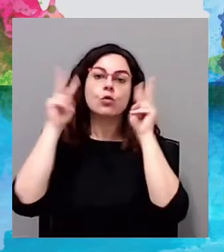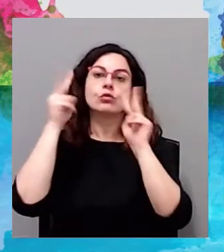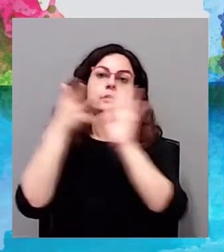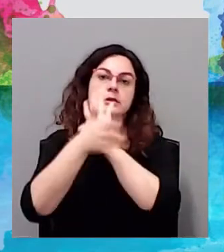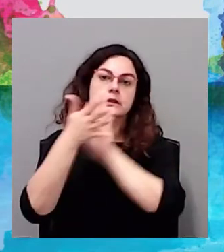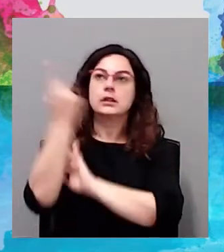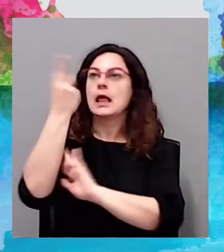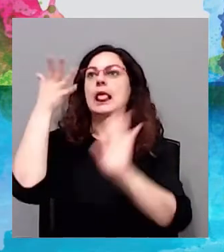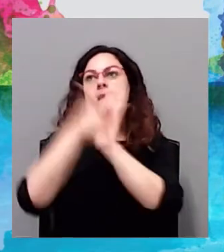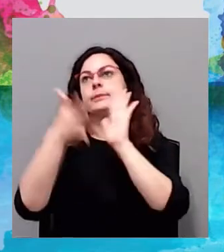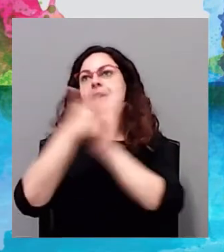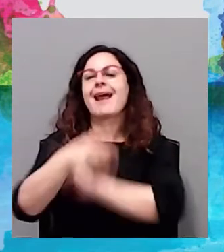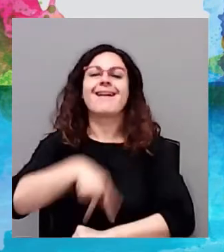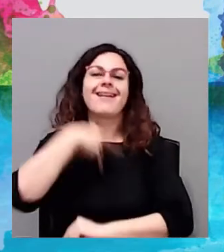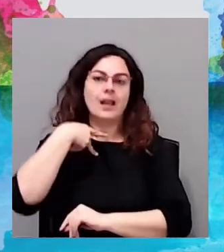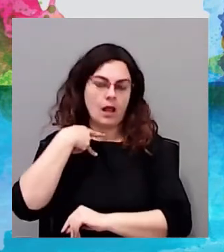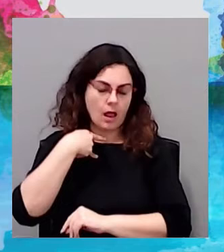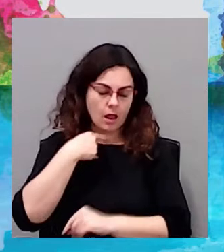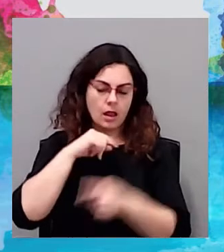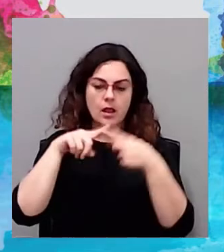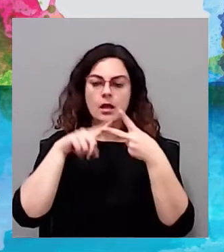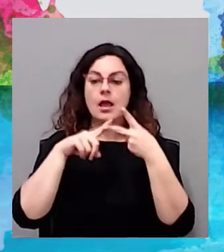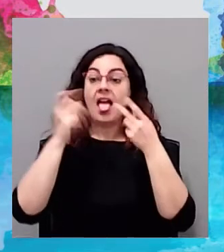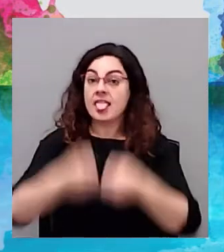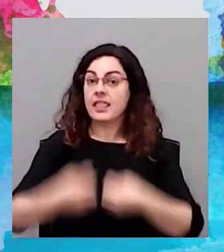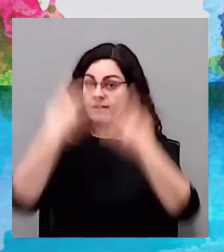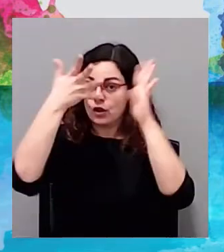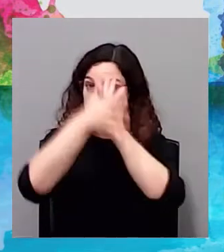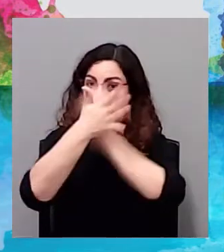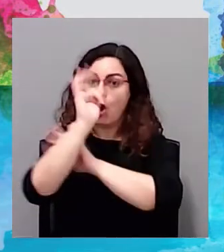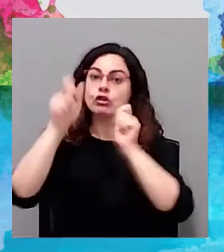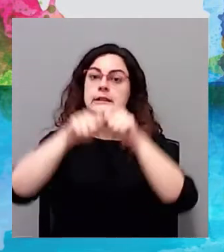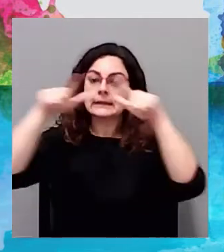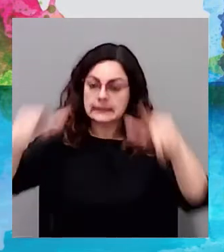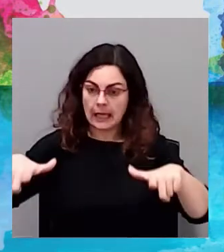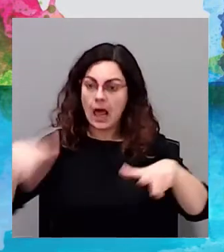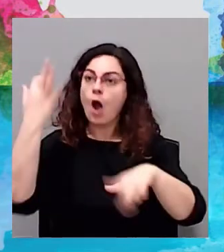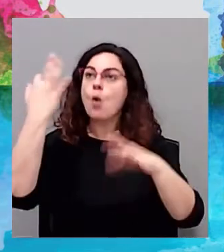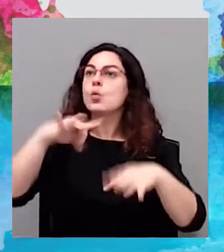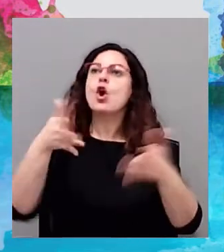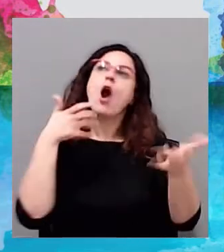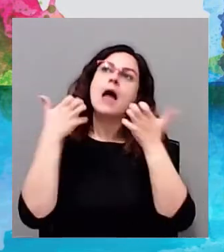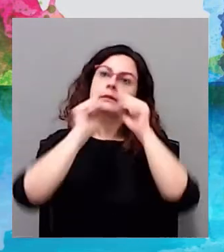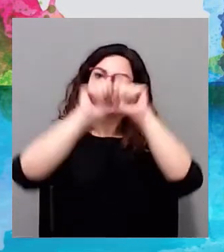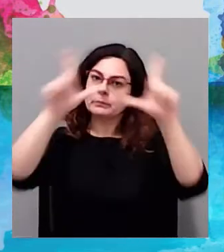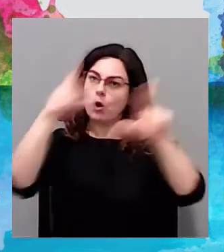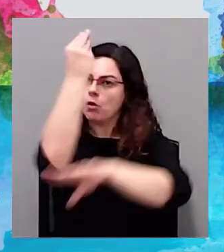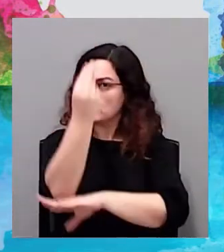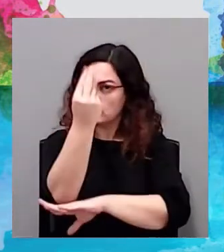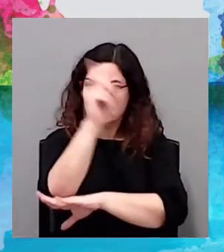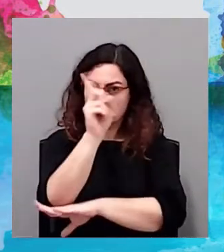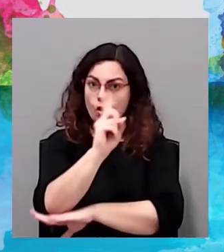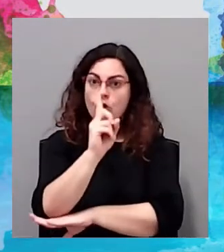es importante. La audiodescripción del edificio y de la sala, no solo de la obra en sí, porque la experiencia en un museo